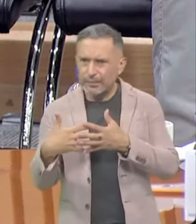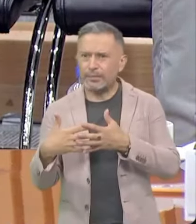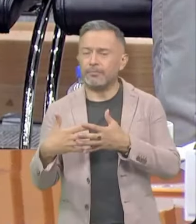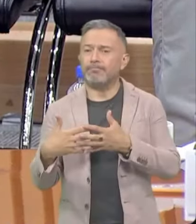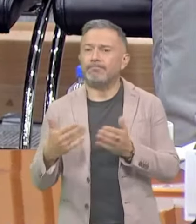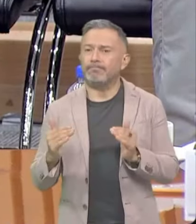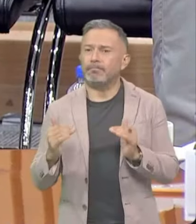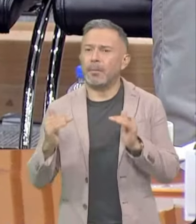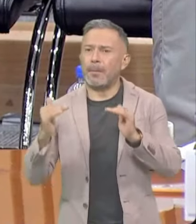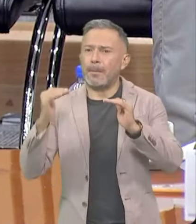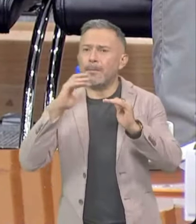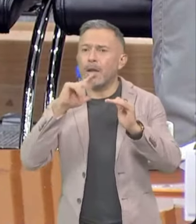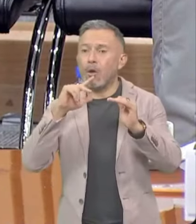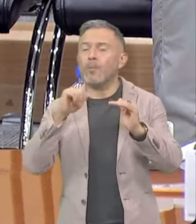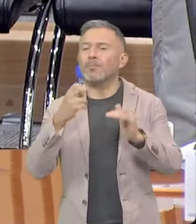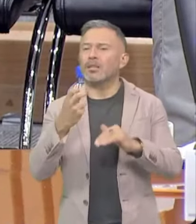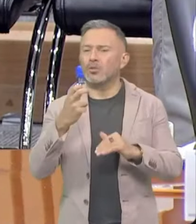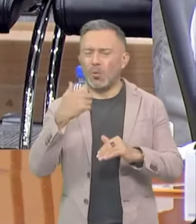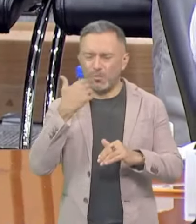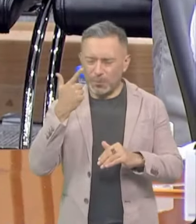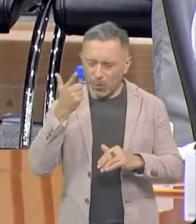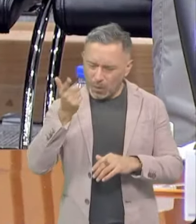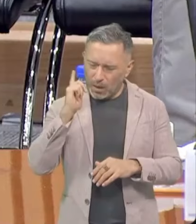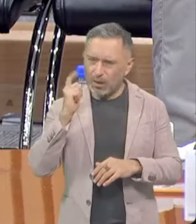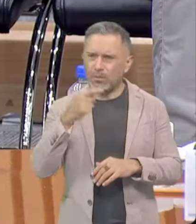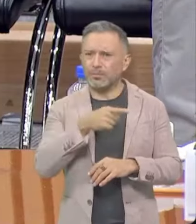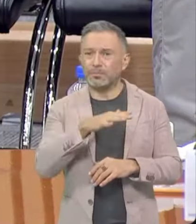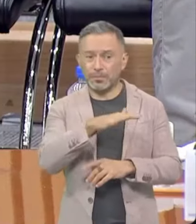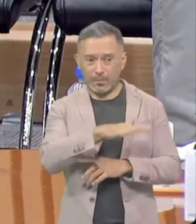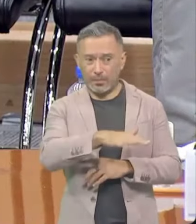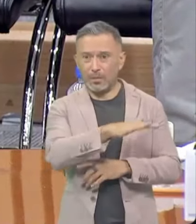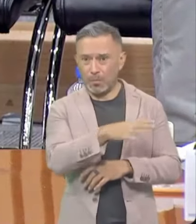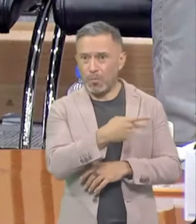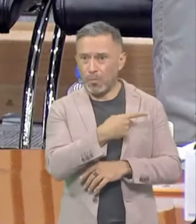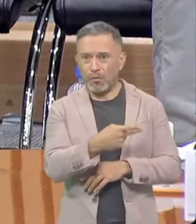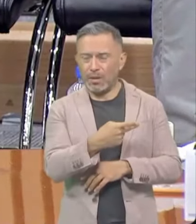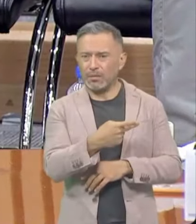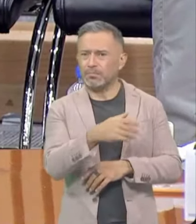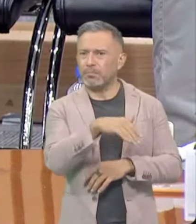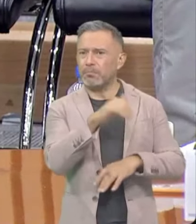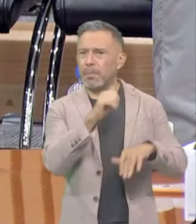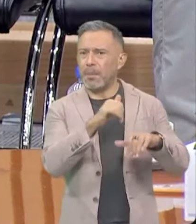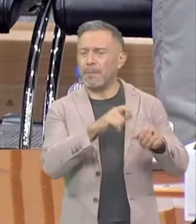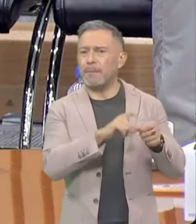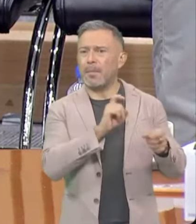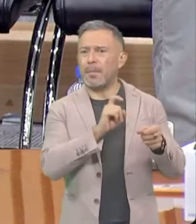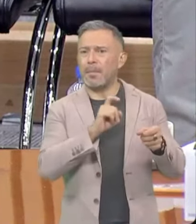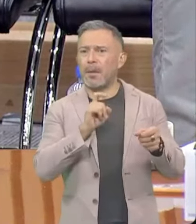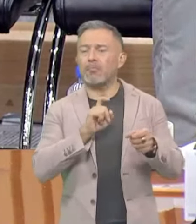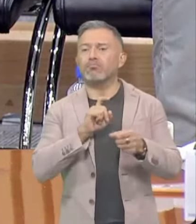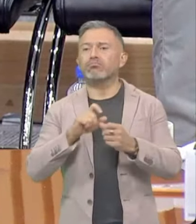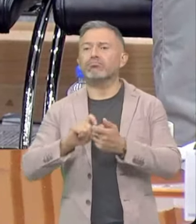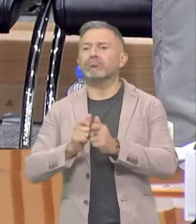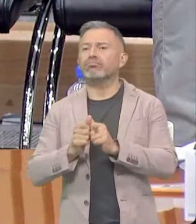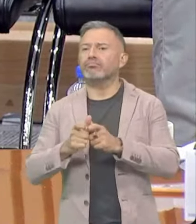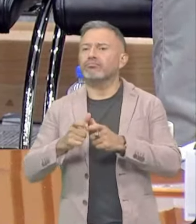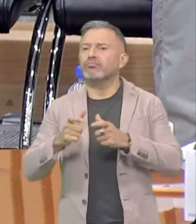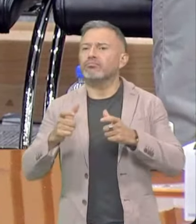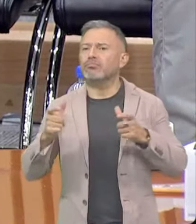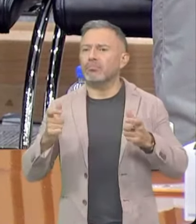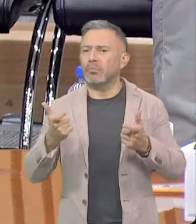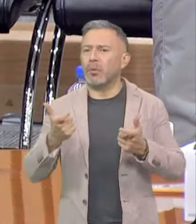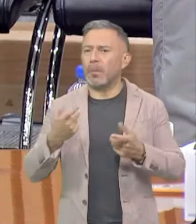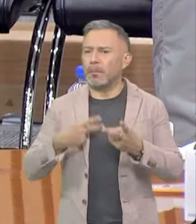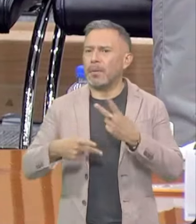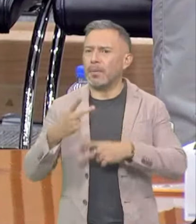sea que logren abandonar ese espacio para el que todos debemos de trabajar día con